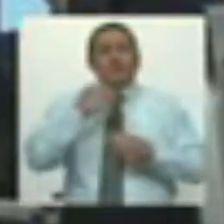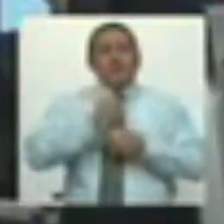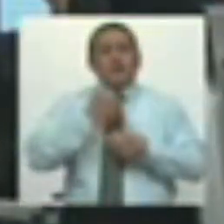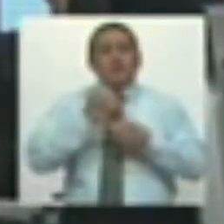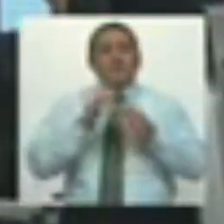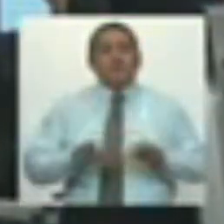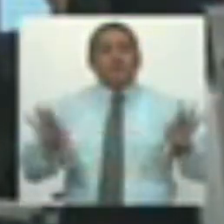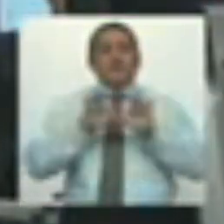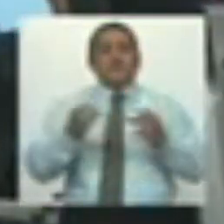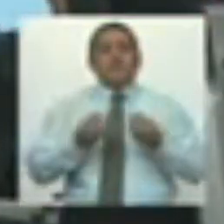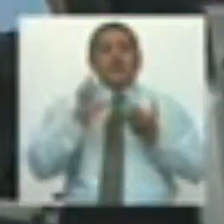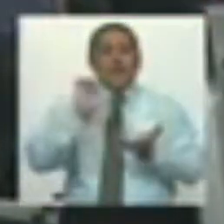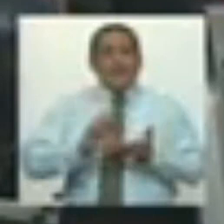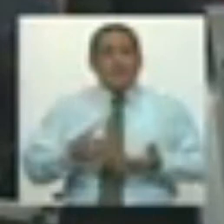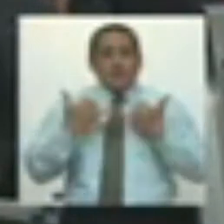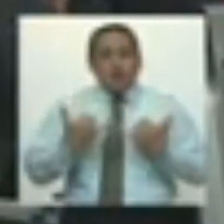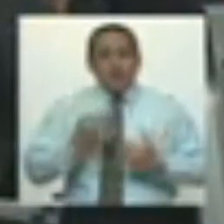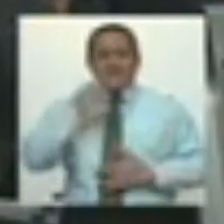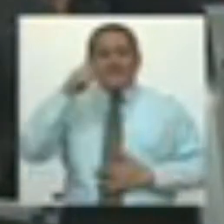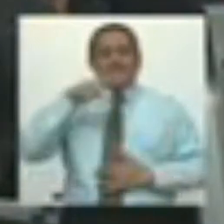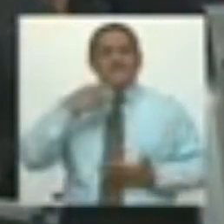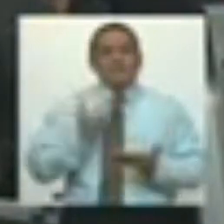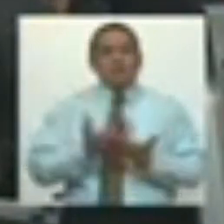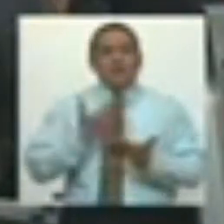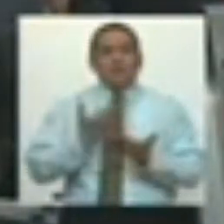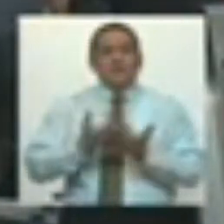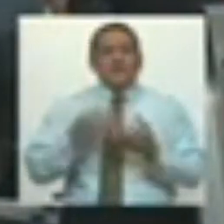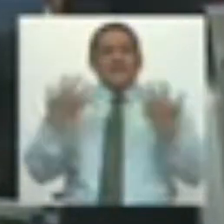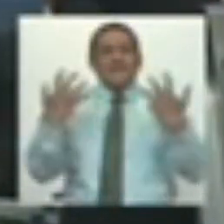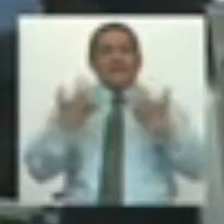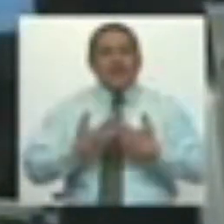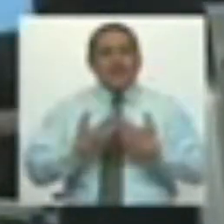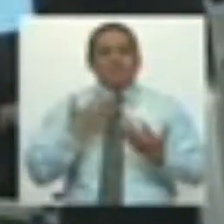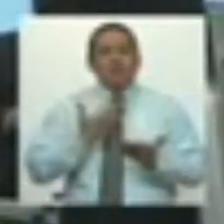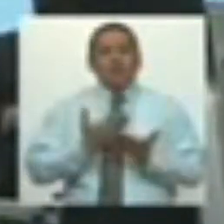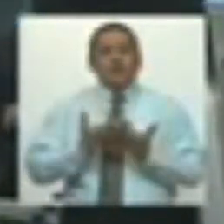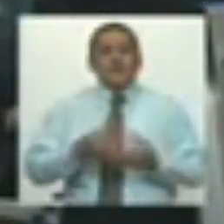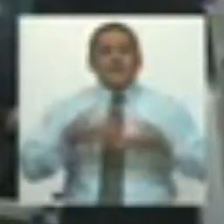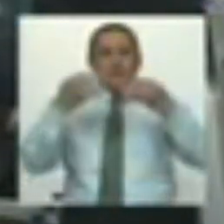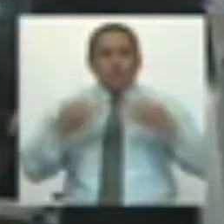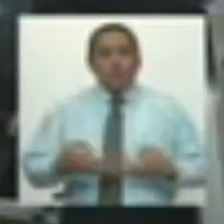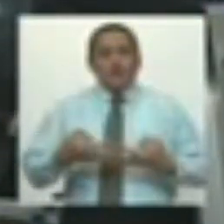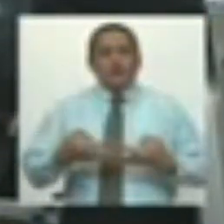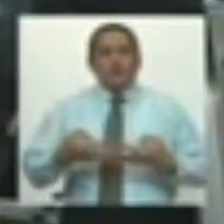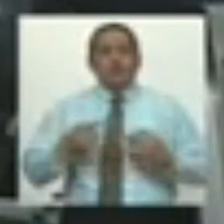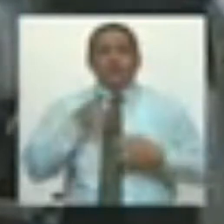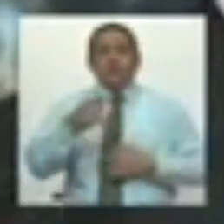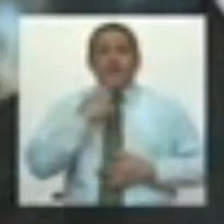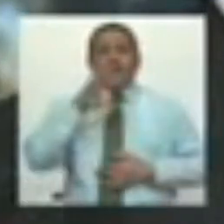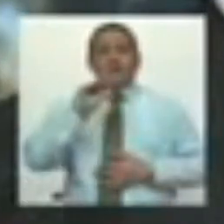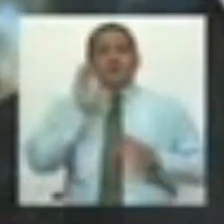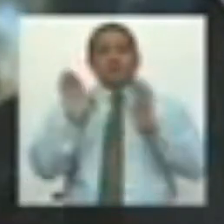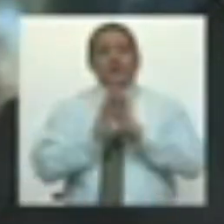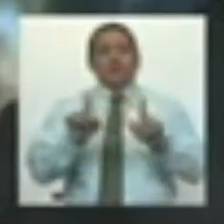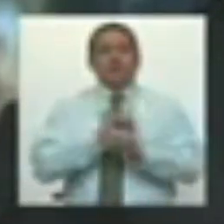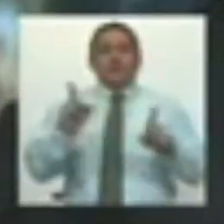importante porque el lema la línea de hoy necesita propuestas integrales propuestas que se cumpla usted dice que hay